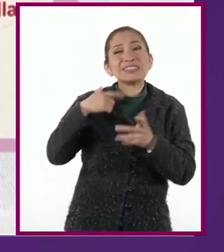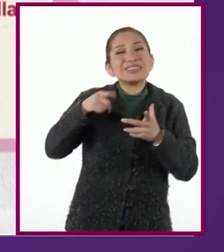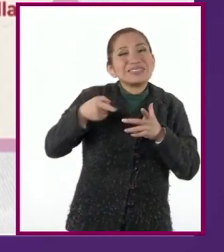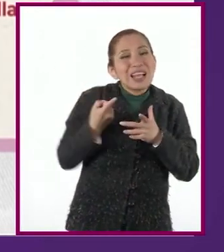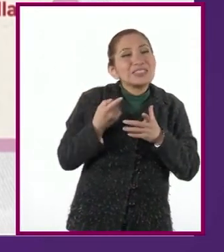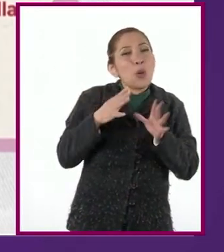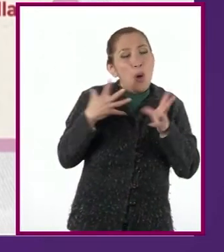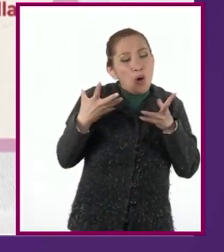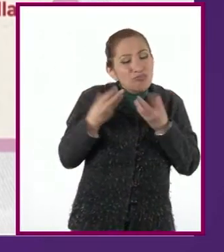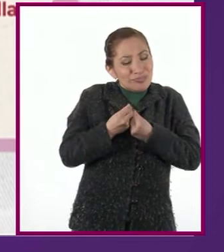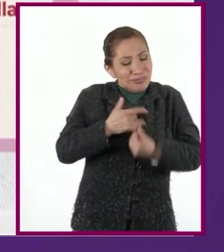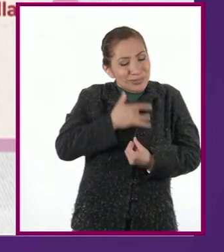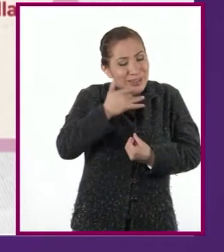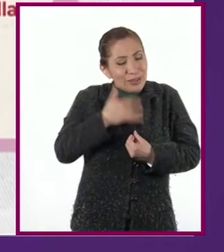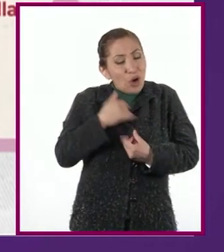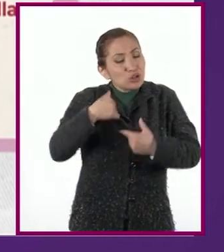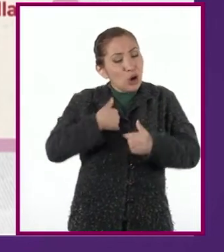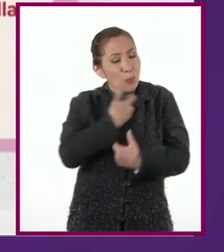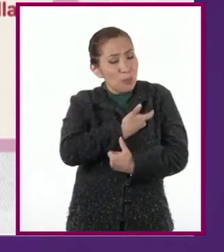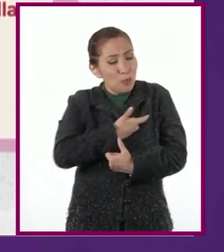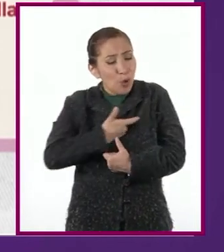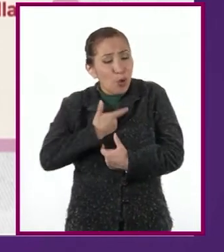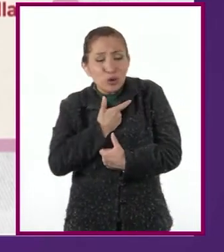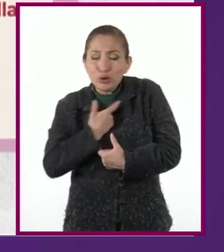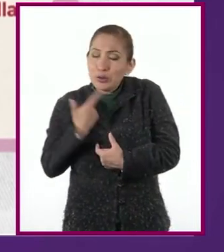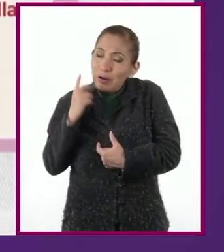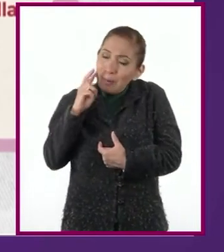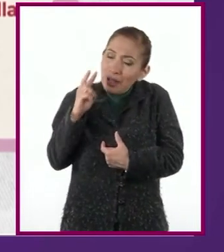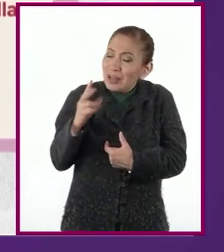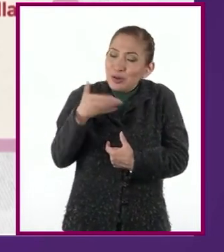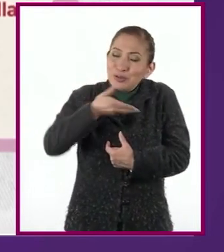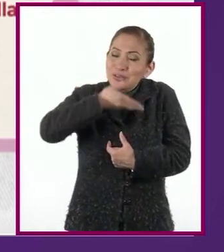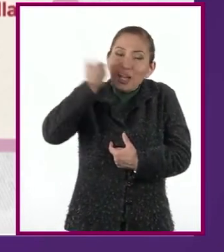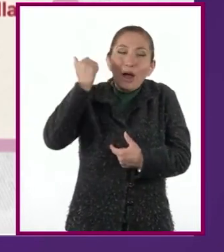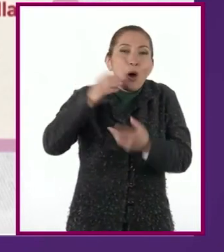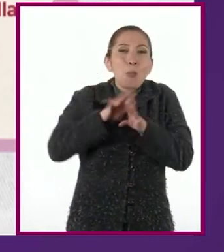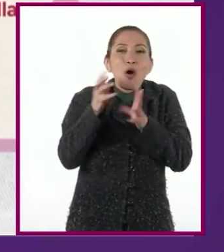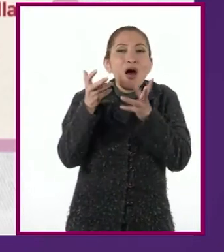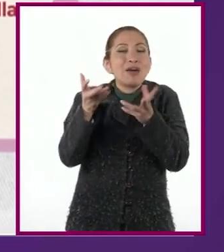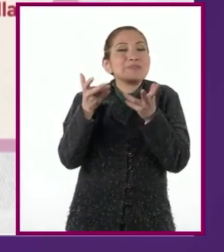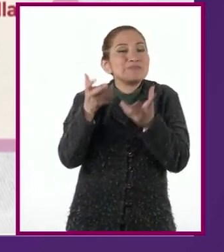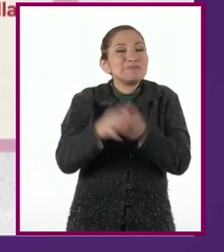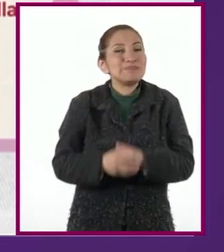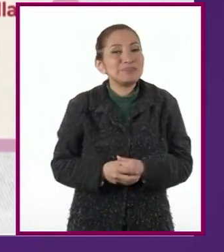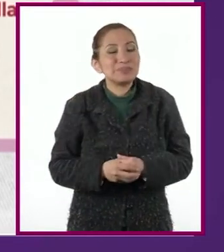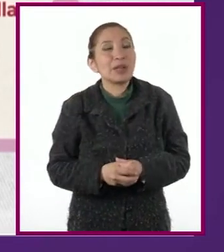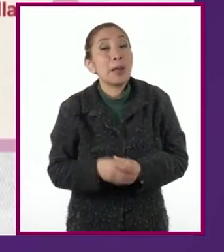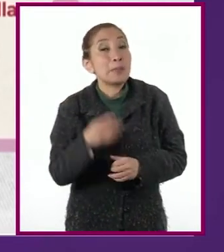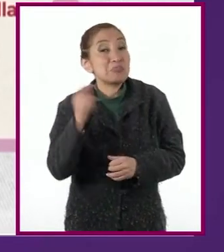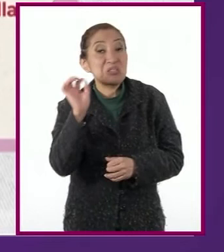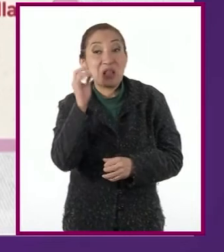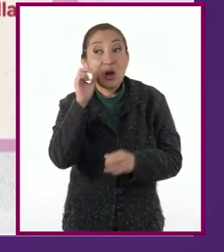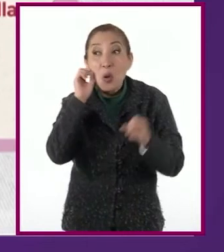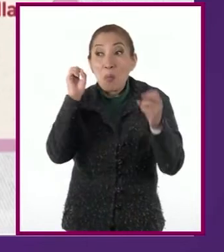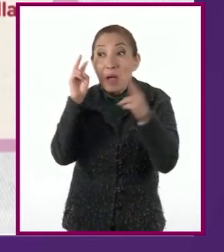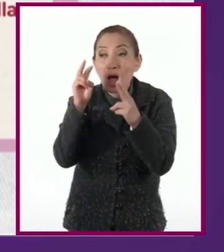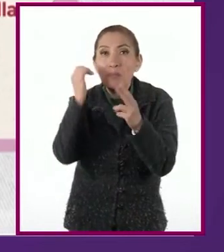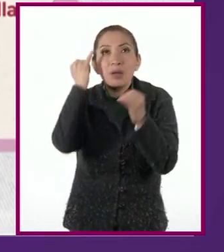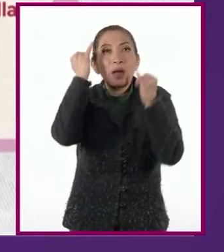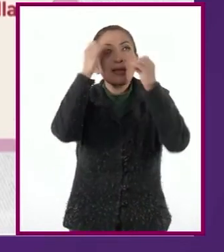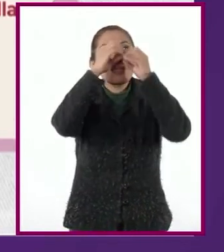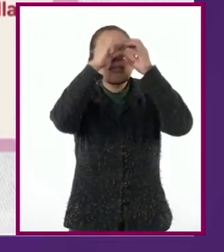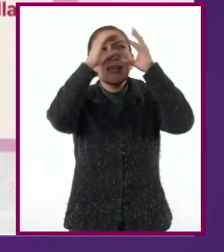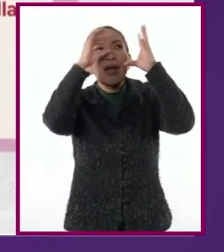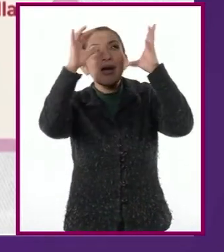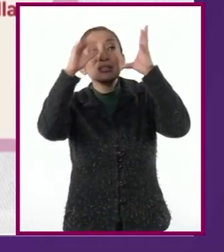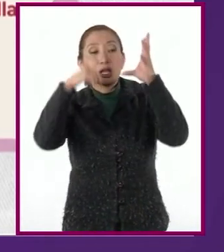que está conmigo, y yo gusto tanto de ella que no sé cómo desearla. Si no la veo, la imagino,